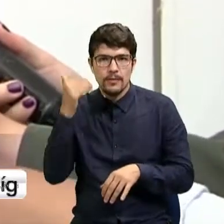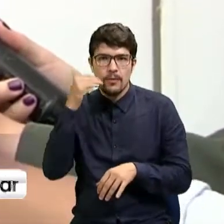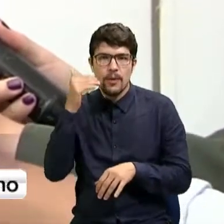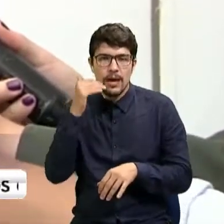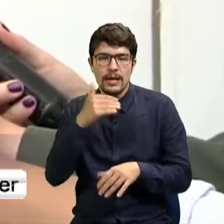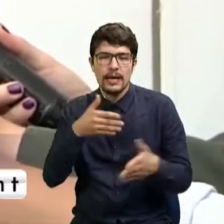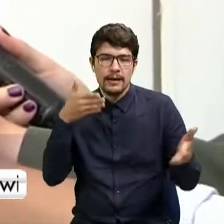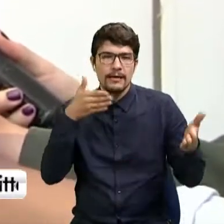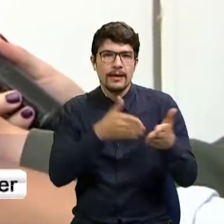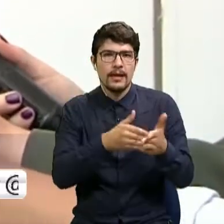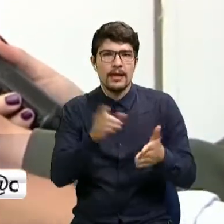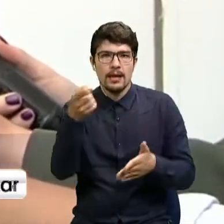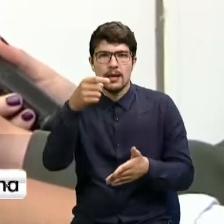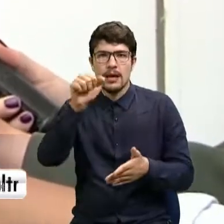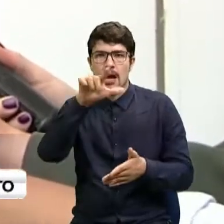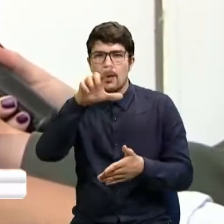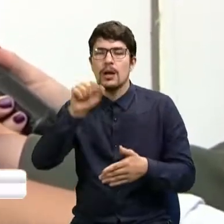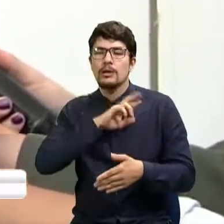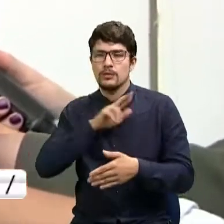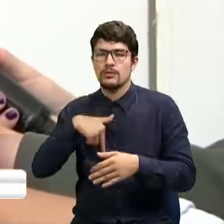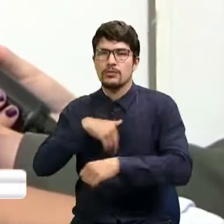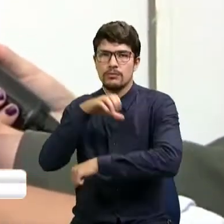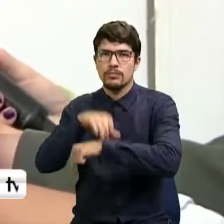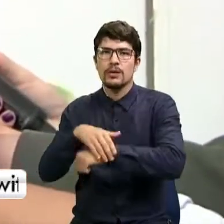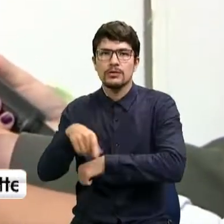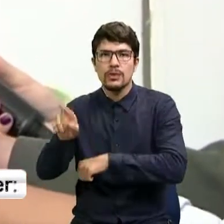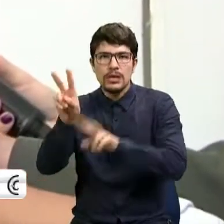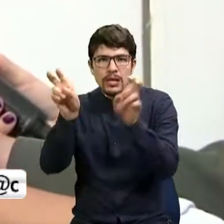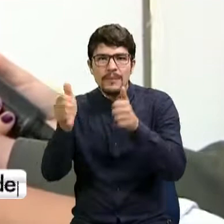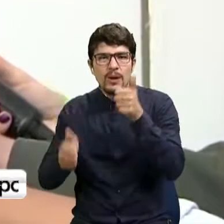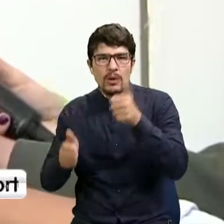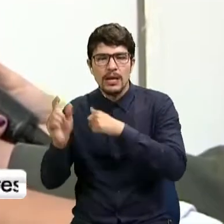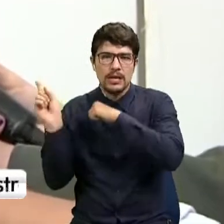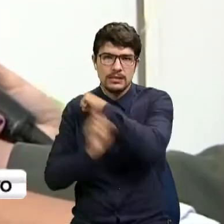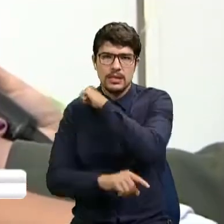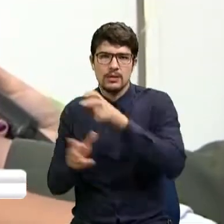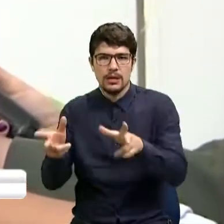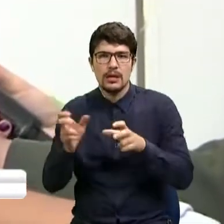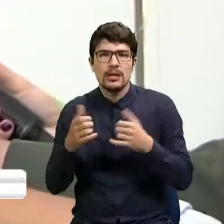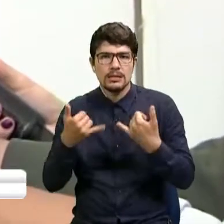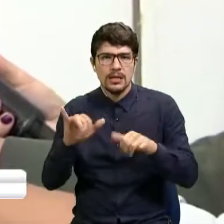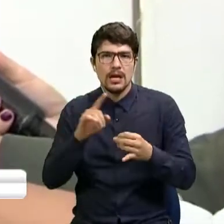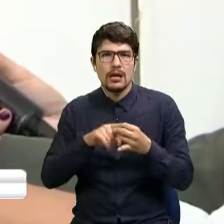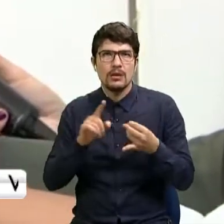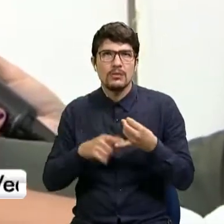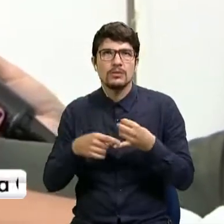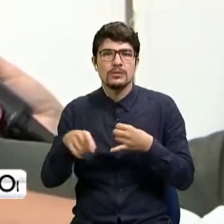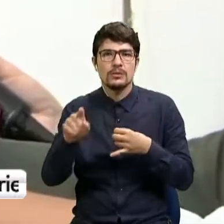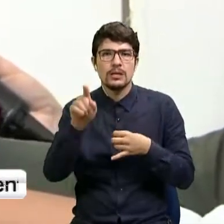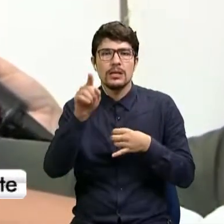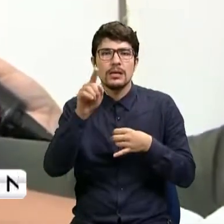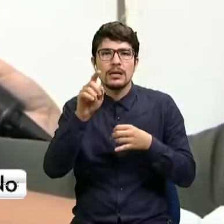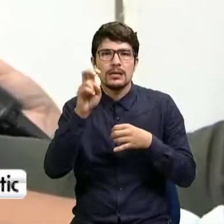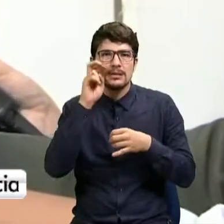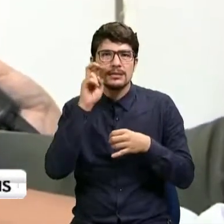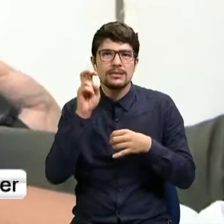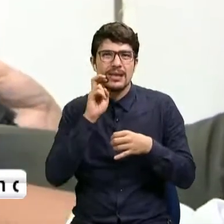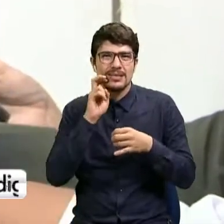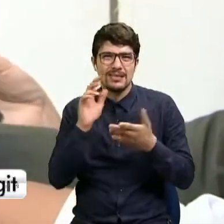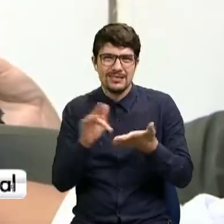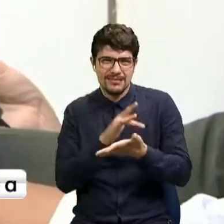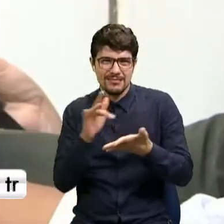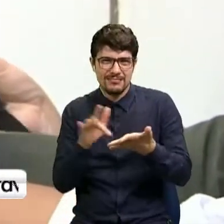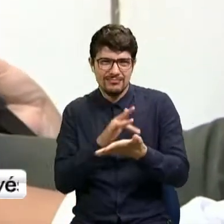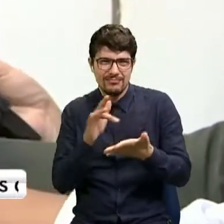hace el procedimiento donde damos captura este individuo por el tema es torsión es un caso conocido que se denomina sexting que es donde hacen la actuación por